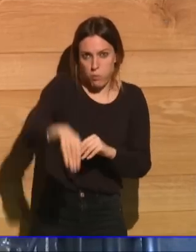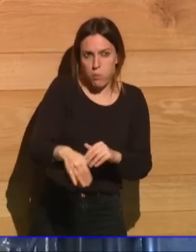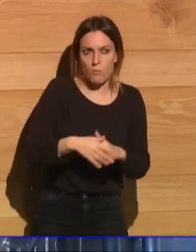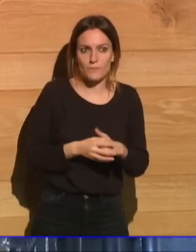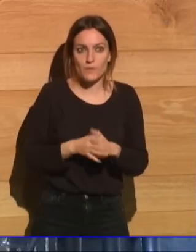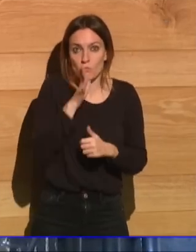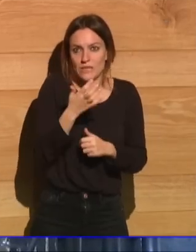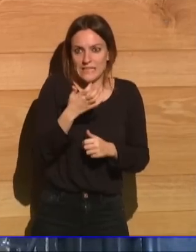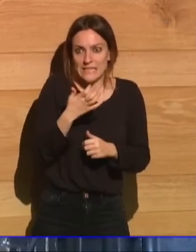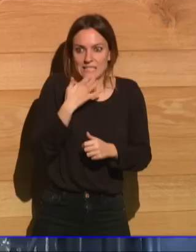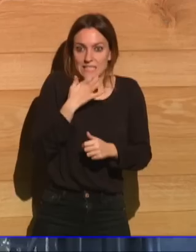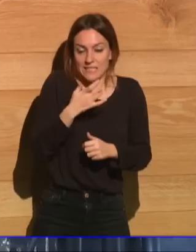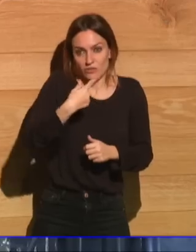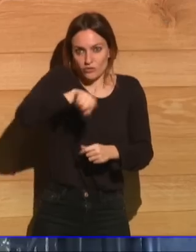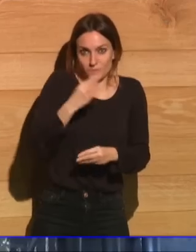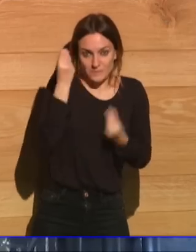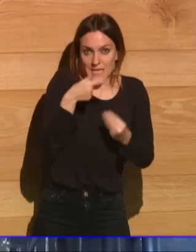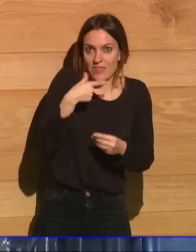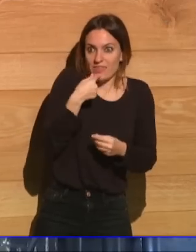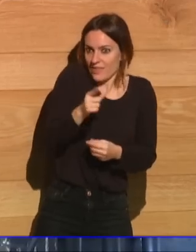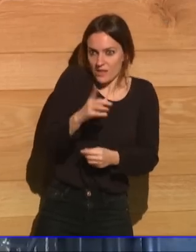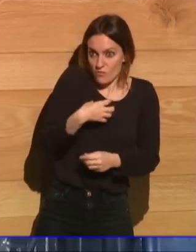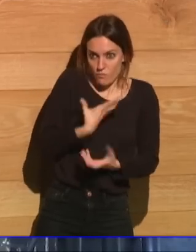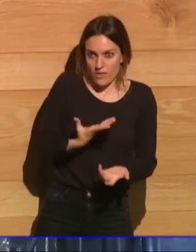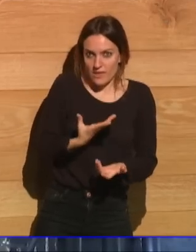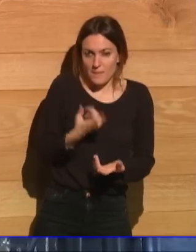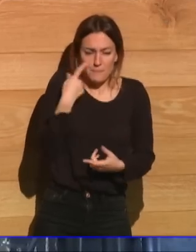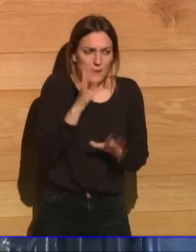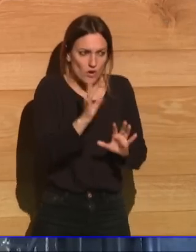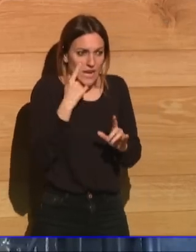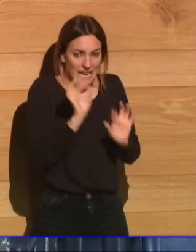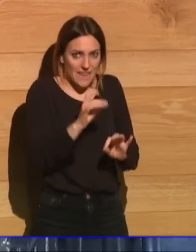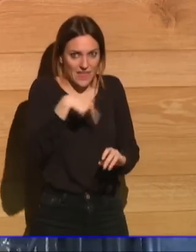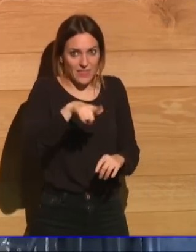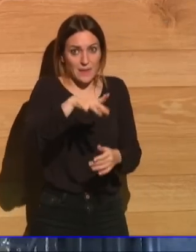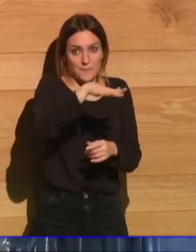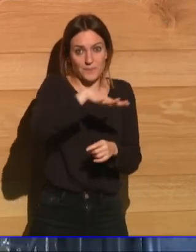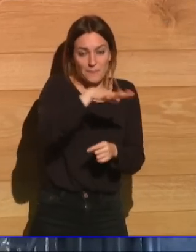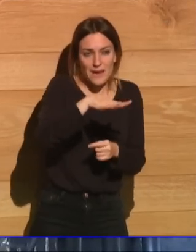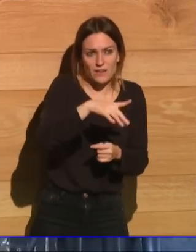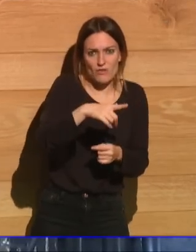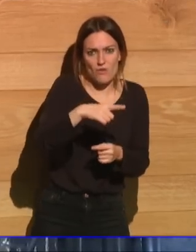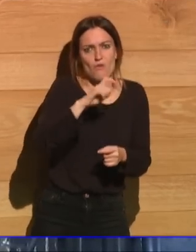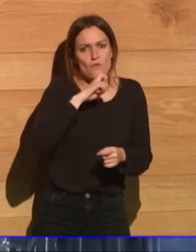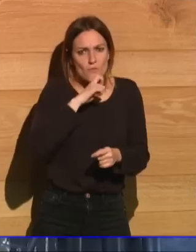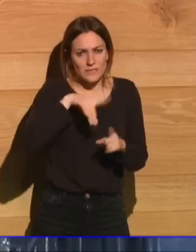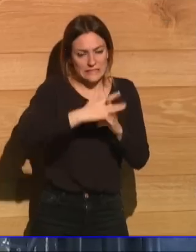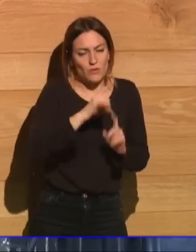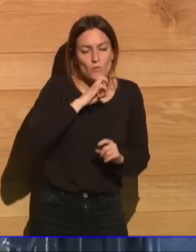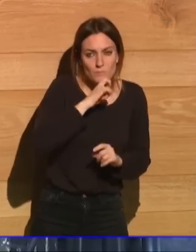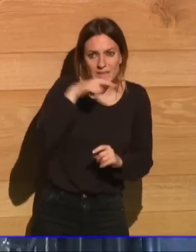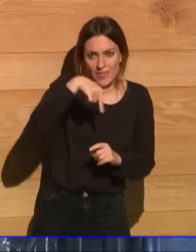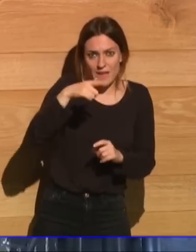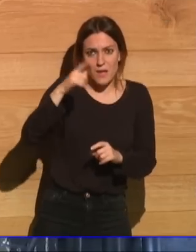supone que no se puede decir, que tú no puedes tratar así. Así es como se trata a los profesores en un barrio jodido de Hombre, Nueva cuando York. está con la. Y entonces, y